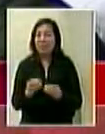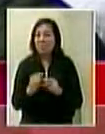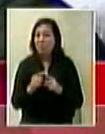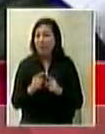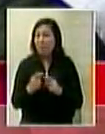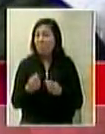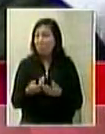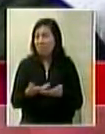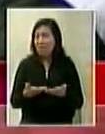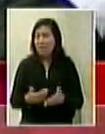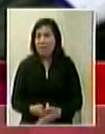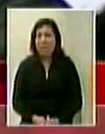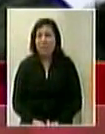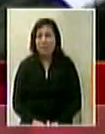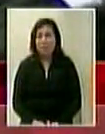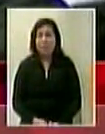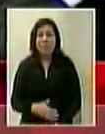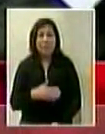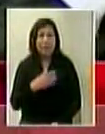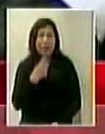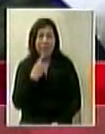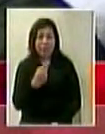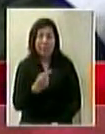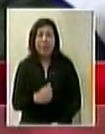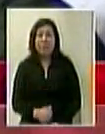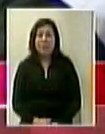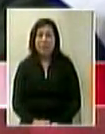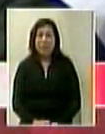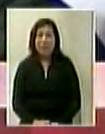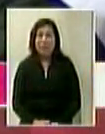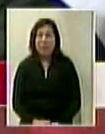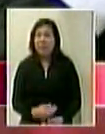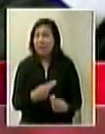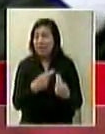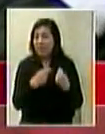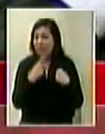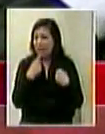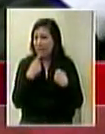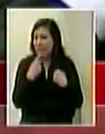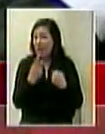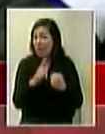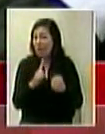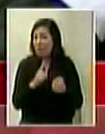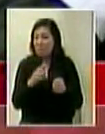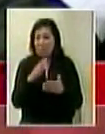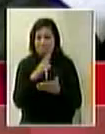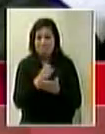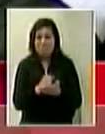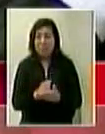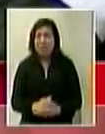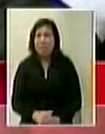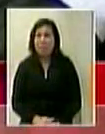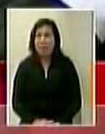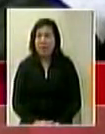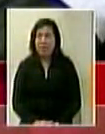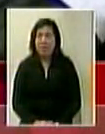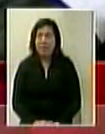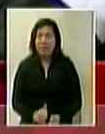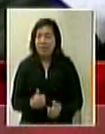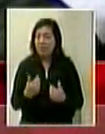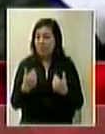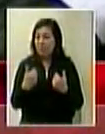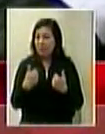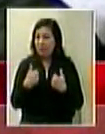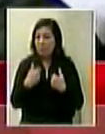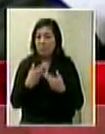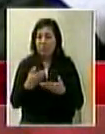ingresan armas? Y podemos decir que los directores son los responsables. Estos son la autoridad mínima que hay en los penales. A esa la tenemos